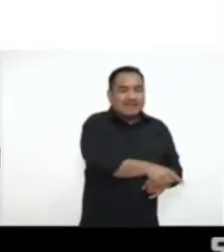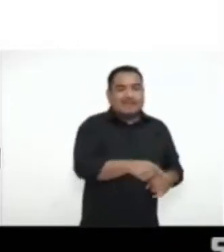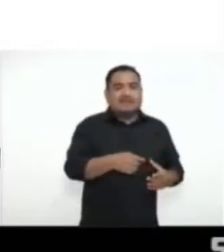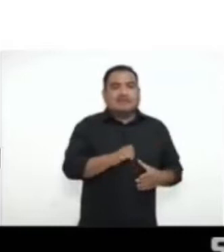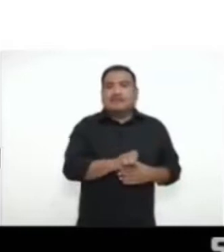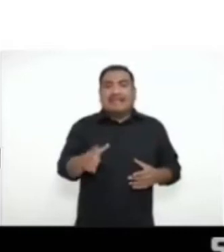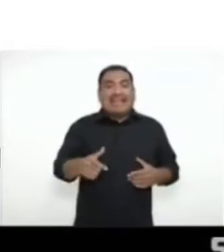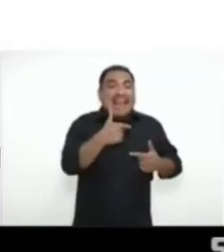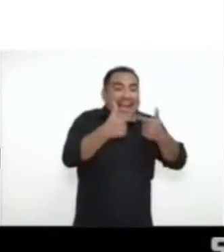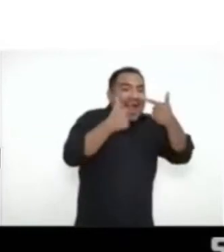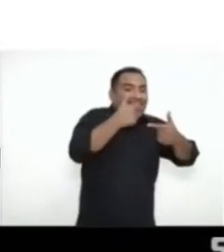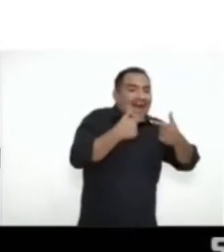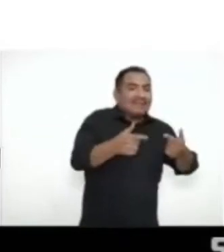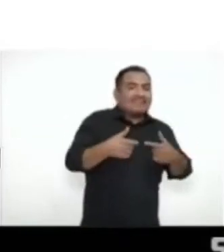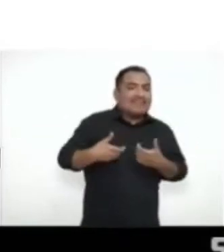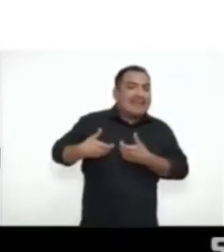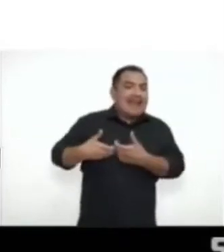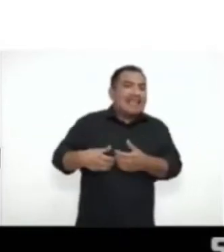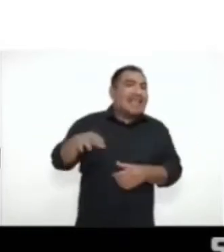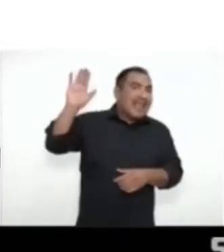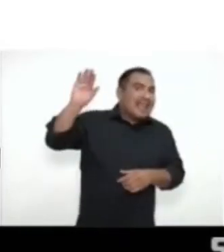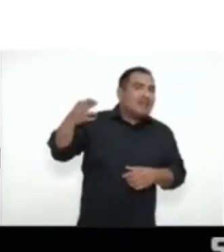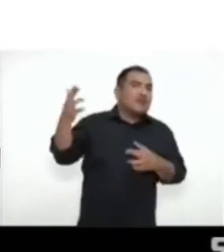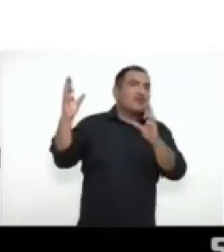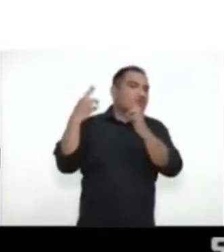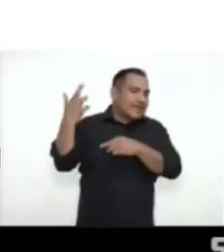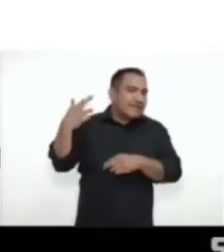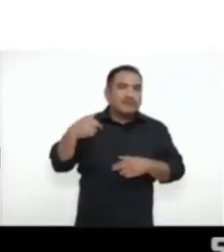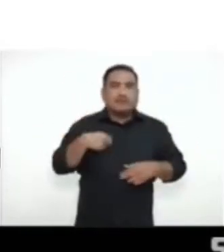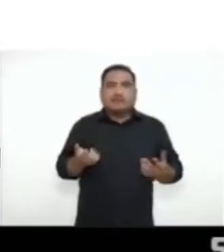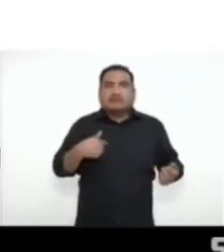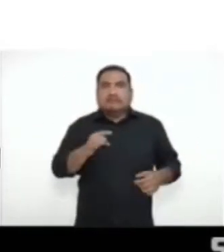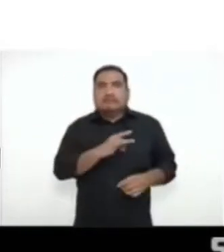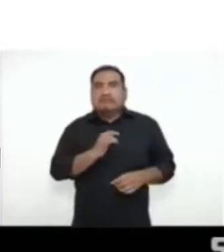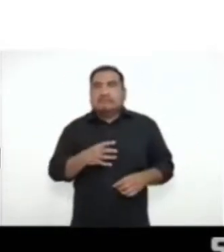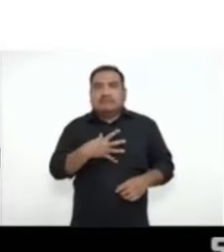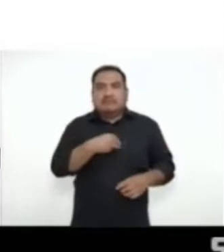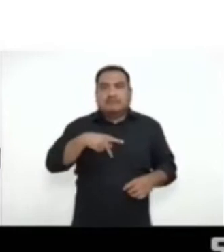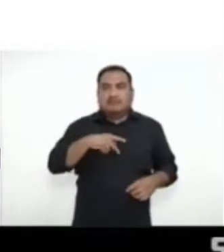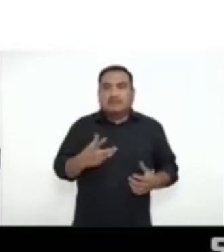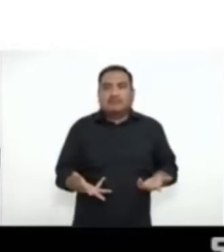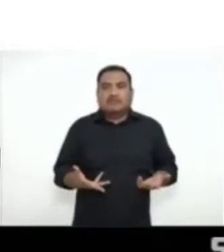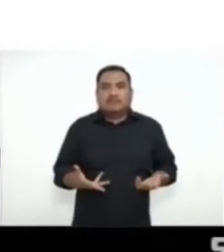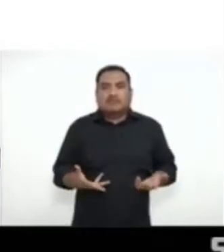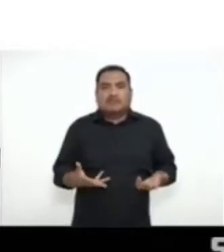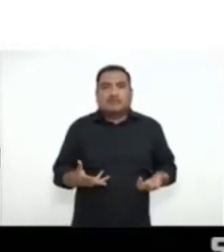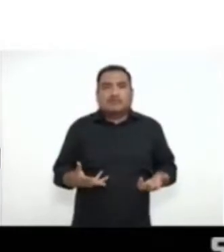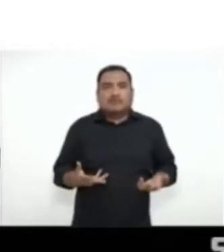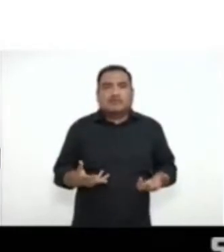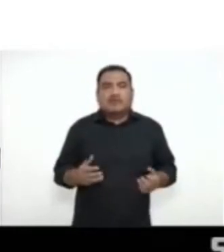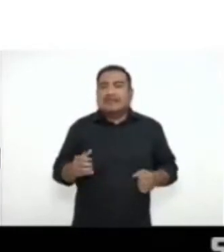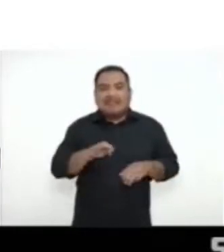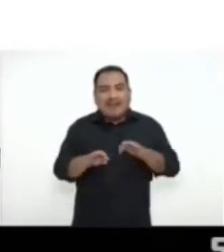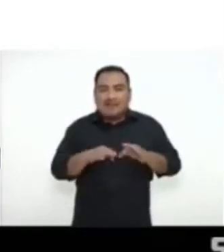pasa cuando nosotros estamos dando una clase en línea. Tengo miedo de que mis hijos no la libren